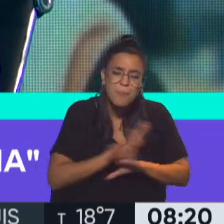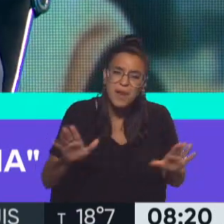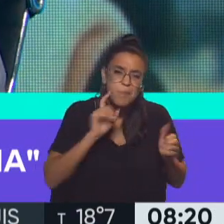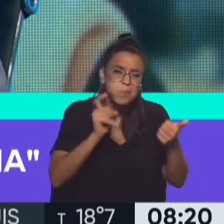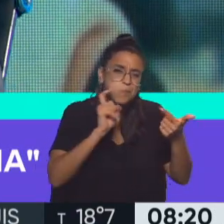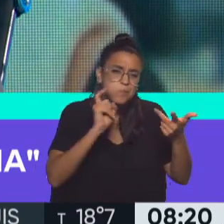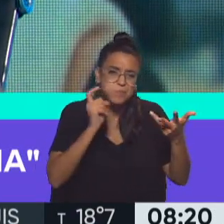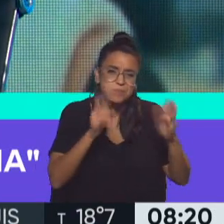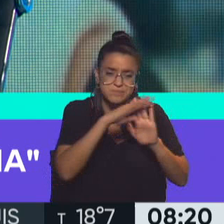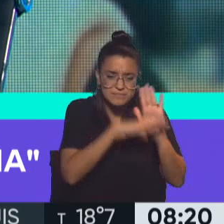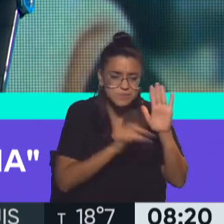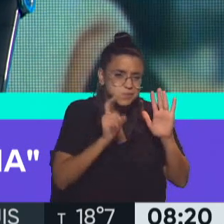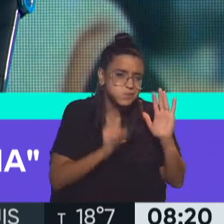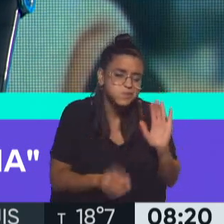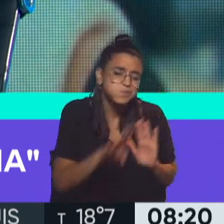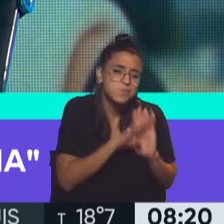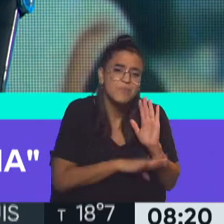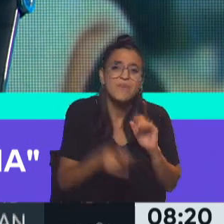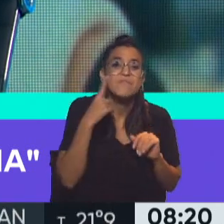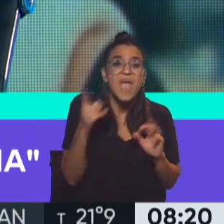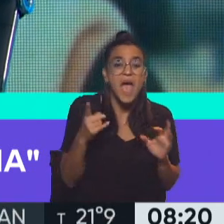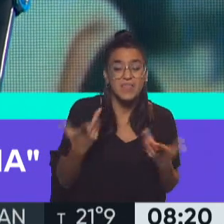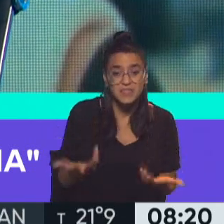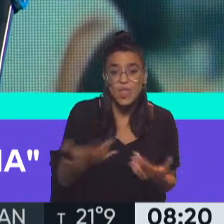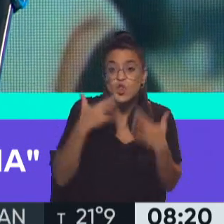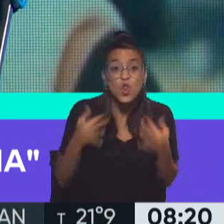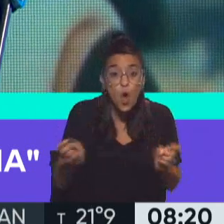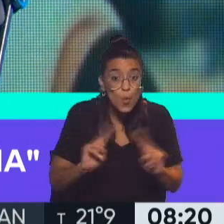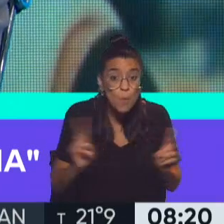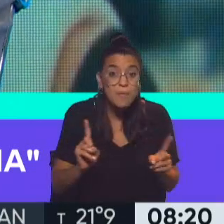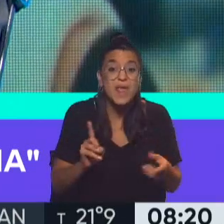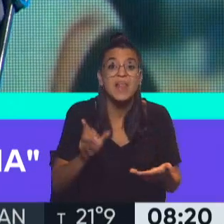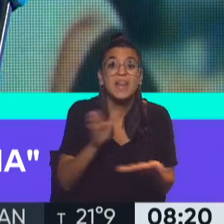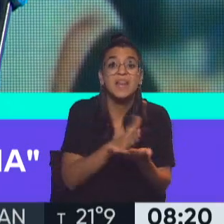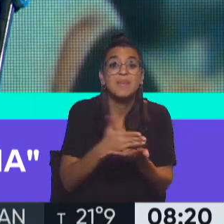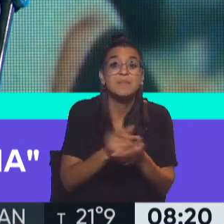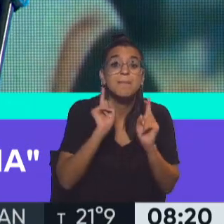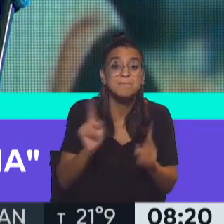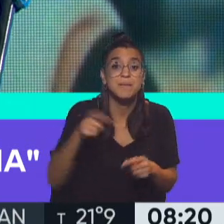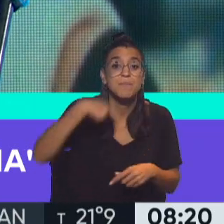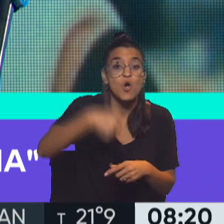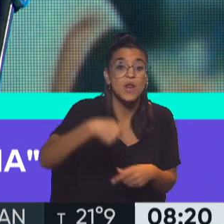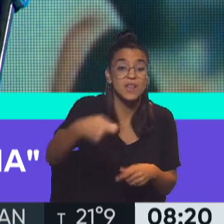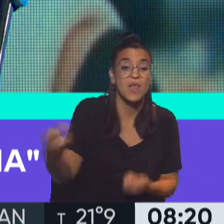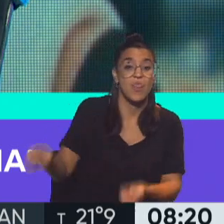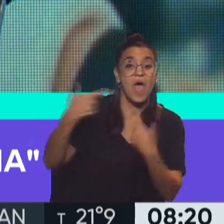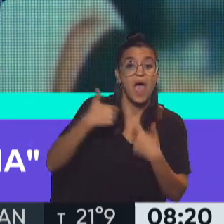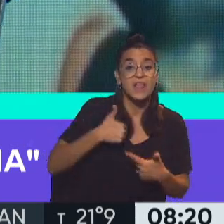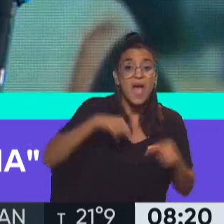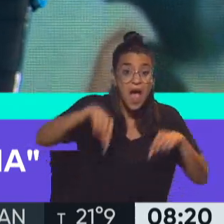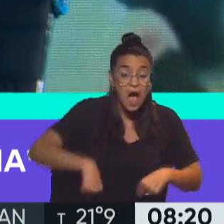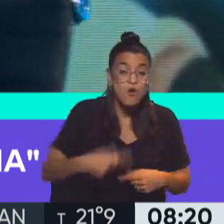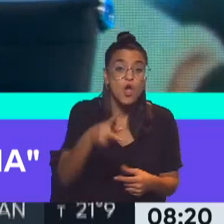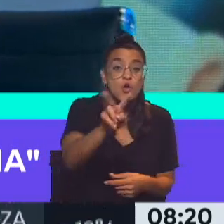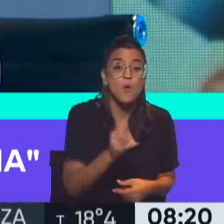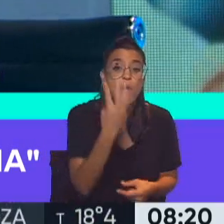los requisitos formales. Fíjate la paradoja, incumplieron los límites del propio crédito que le dan a la Argentina y ahora nos